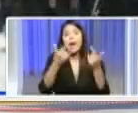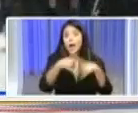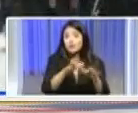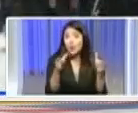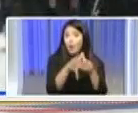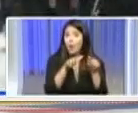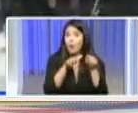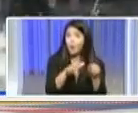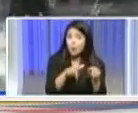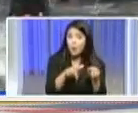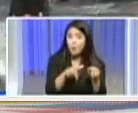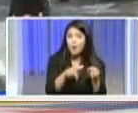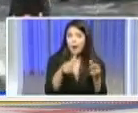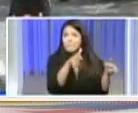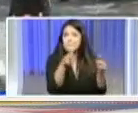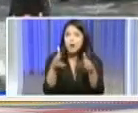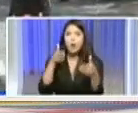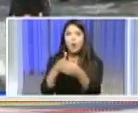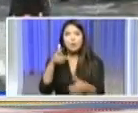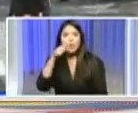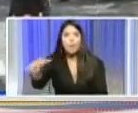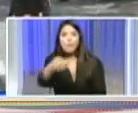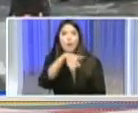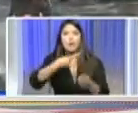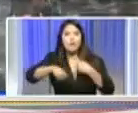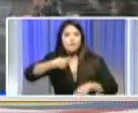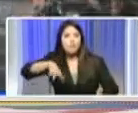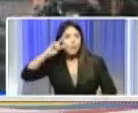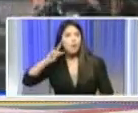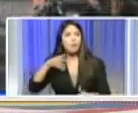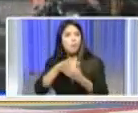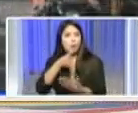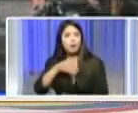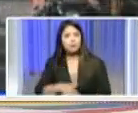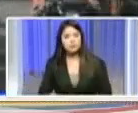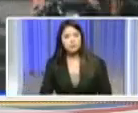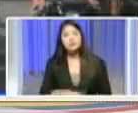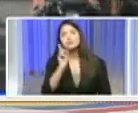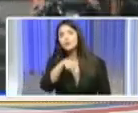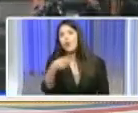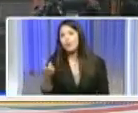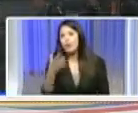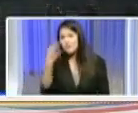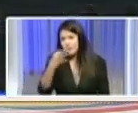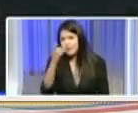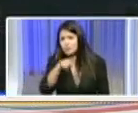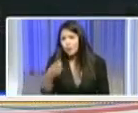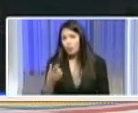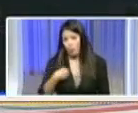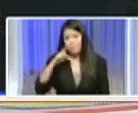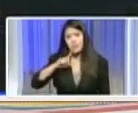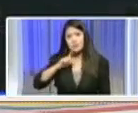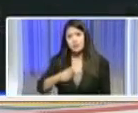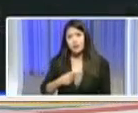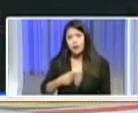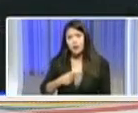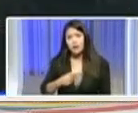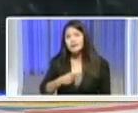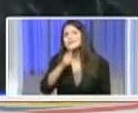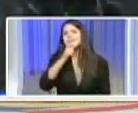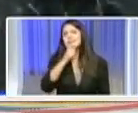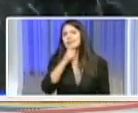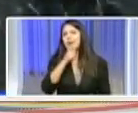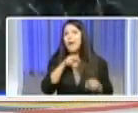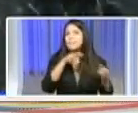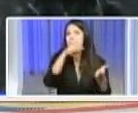grupos a sicariar contra el pueblo, a bachaquear contra el pueblo, ¿o miento? ¿Quién está detrás en el